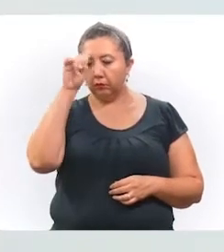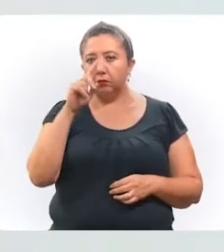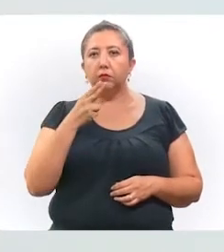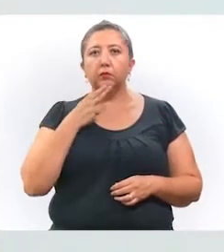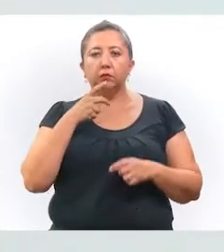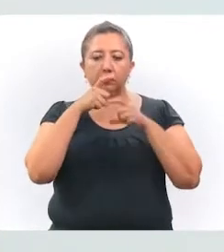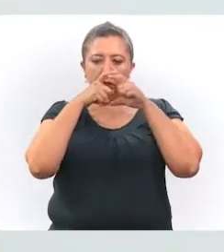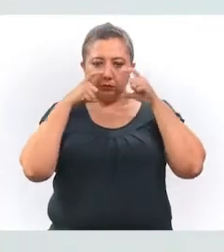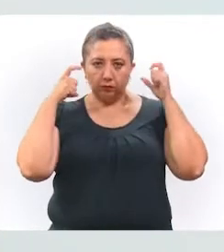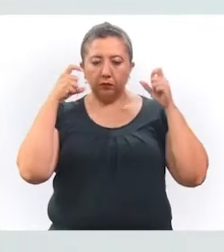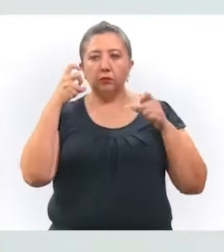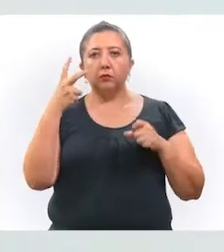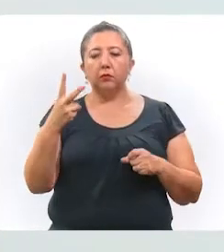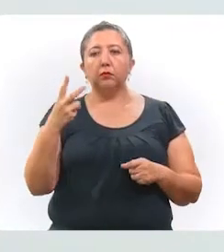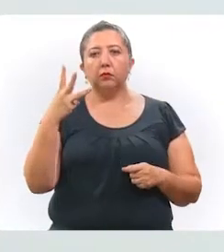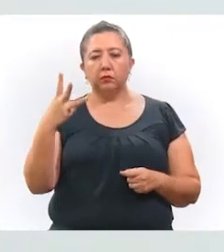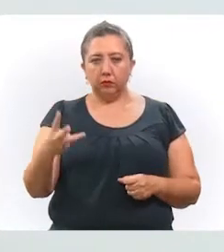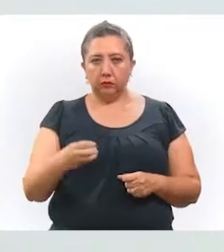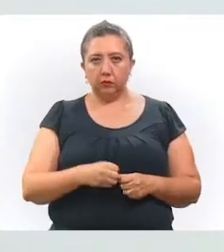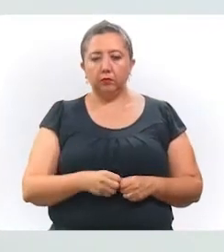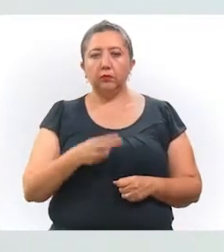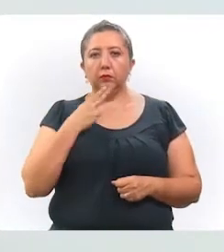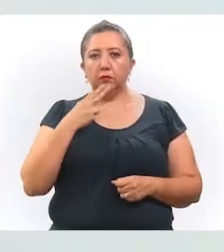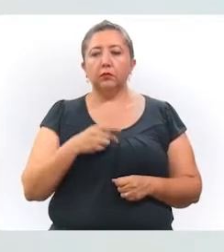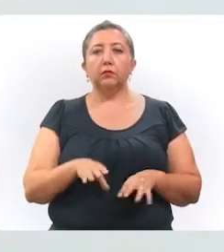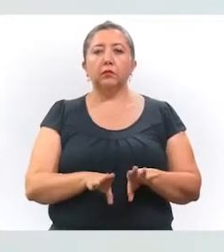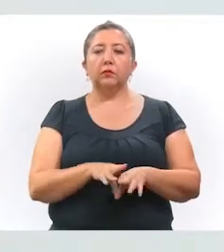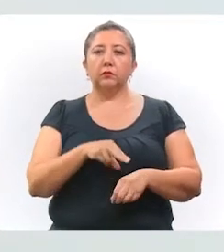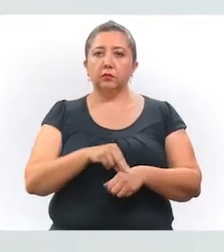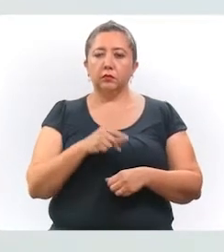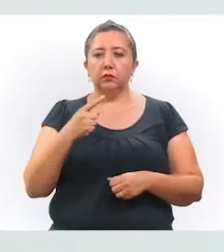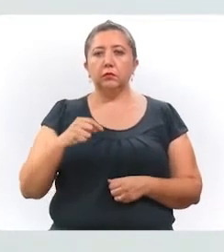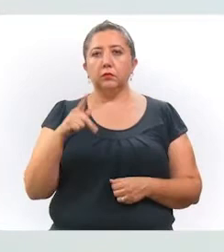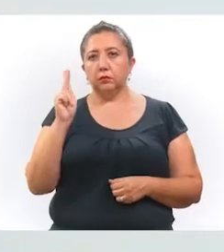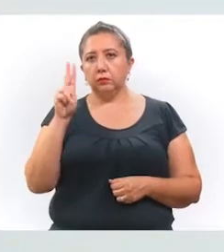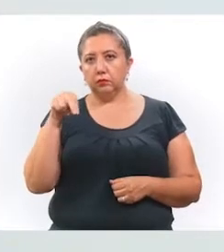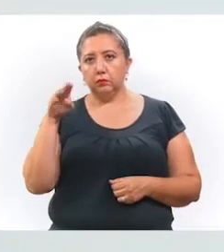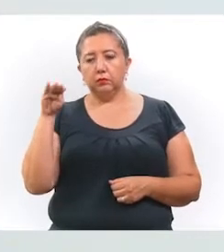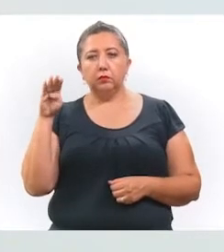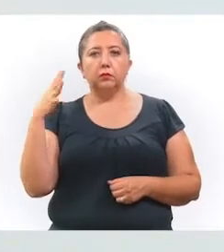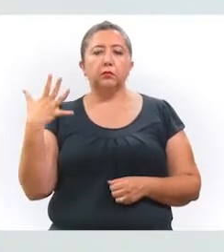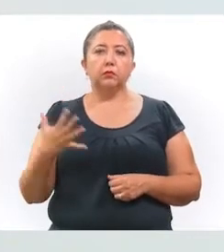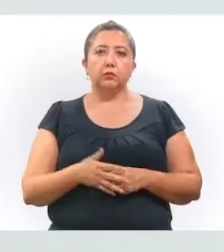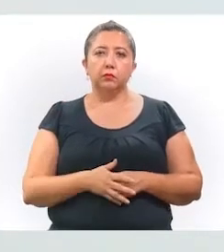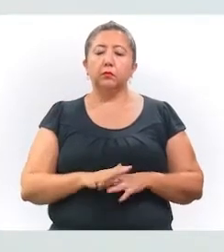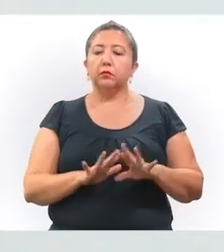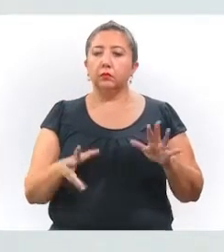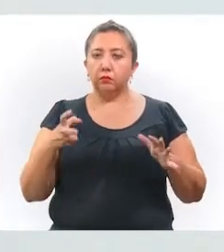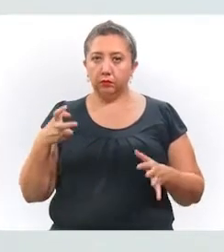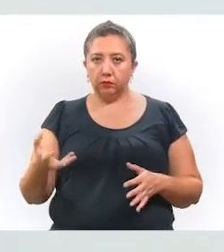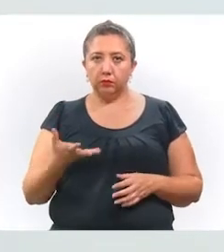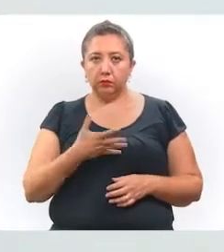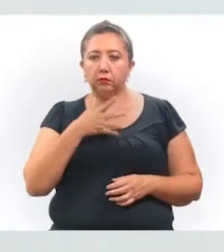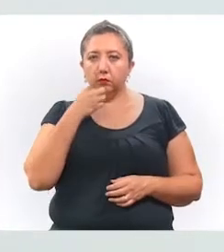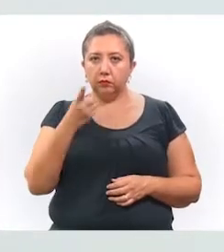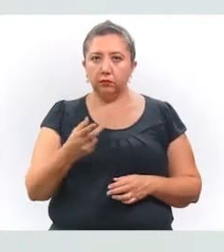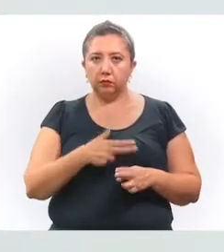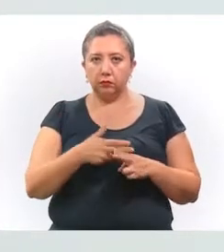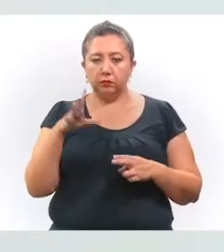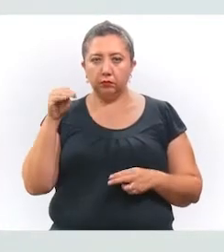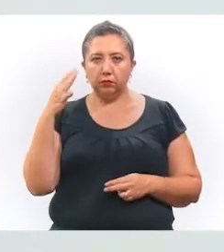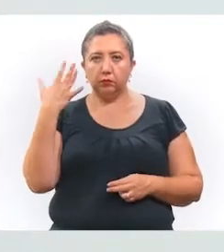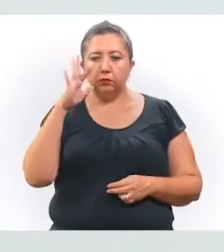el uso de cubrebocas de 2 capas, tricapa o de uso grado médico como es el KN95, ya que estos tienen una cobertura